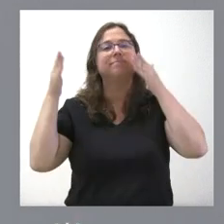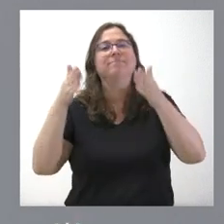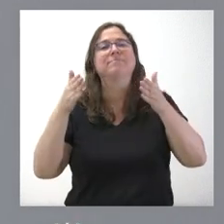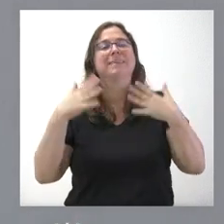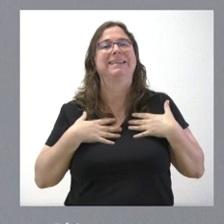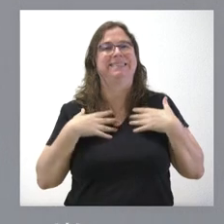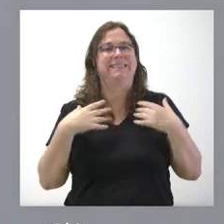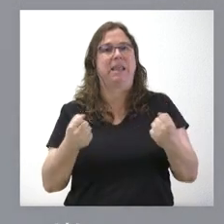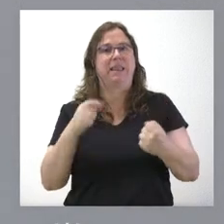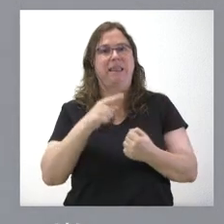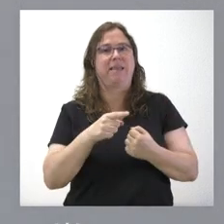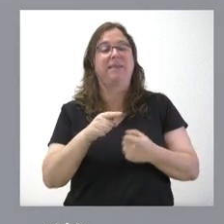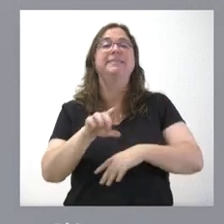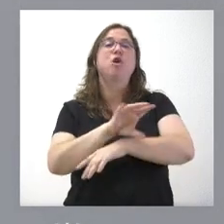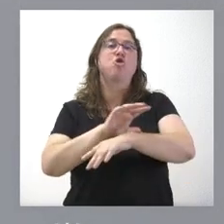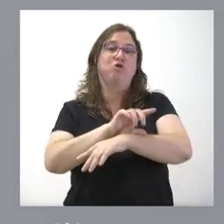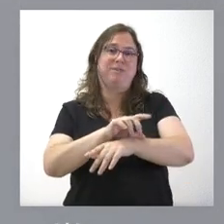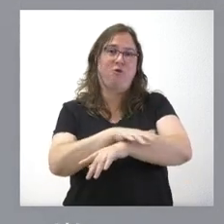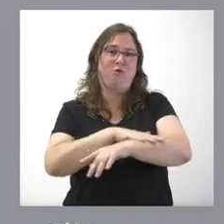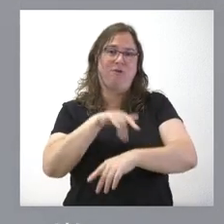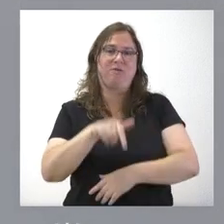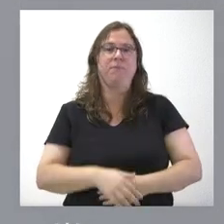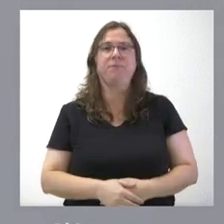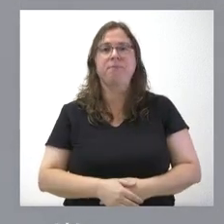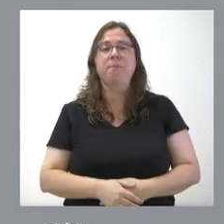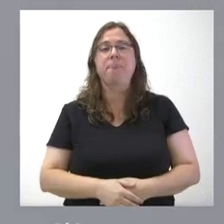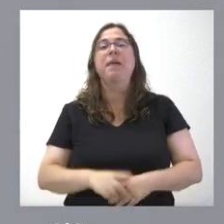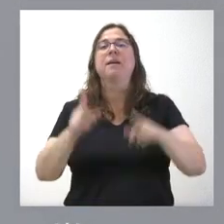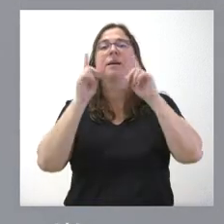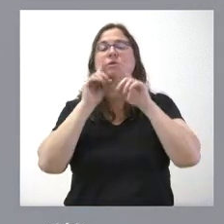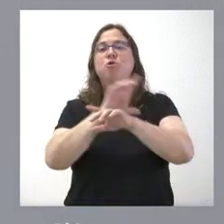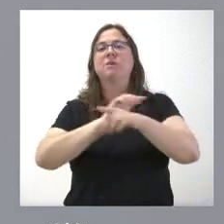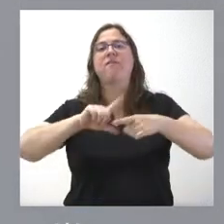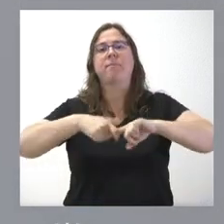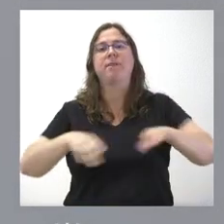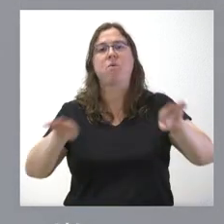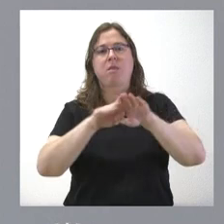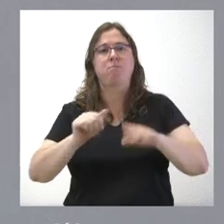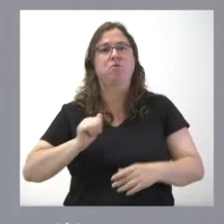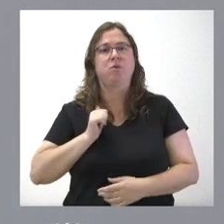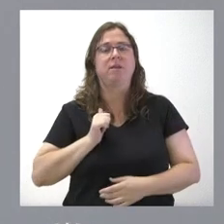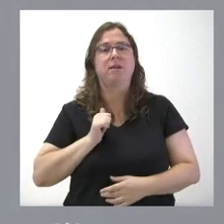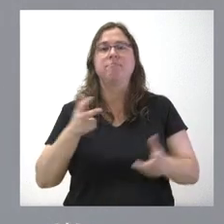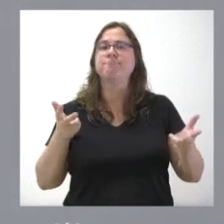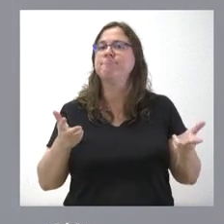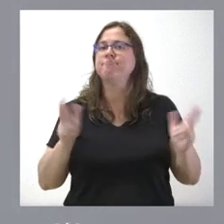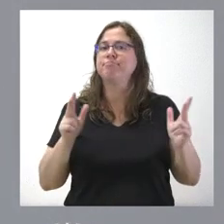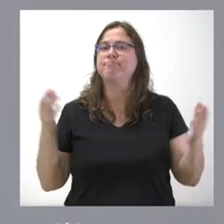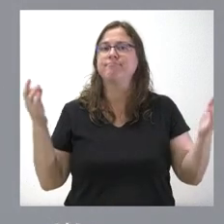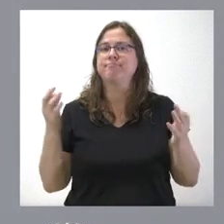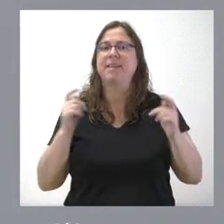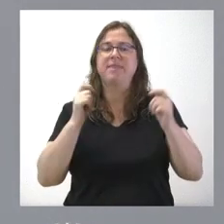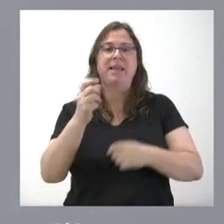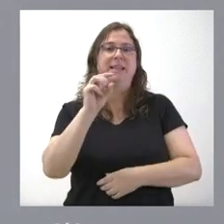en este consejo de gobierno en el caso de la consejería de familias igualdad de oportunidades se autoriza la aportación de